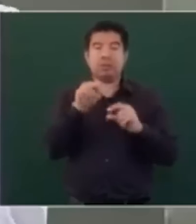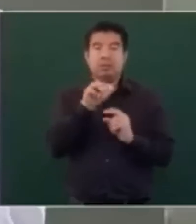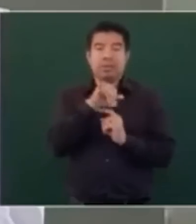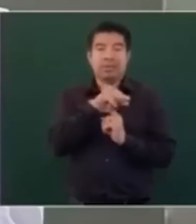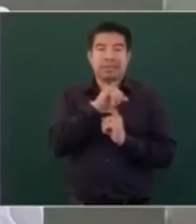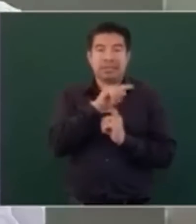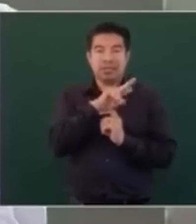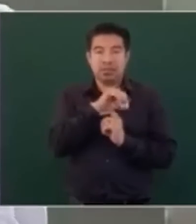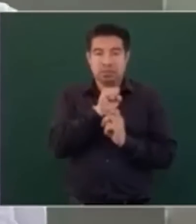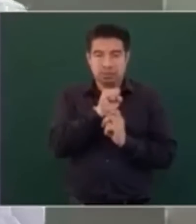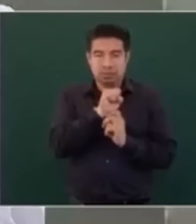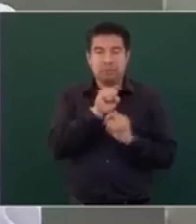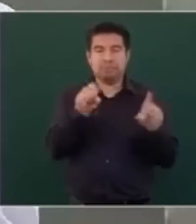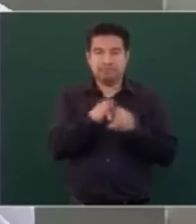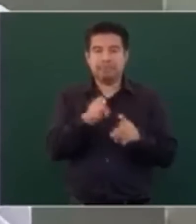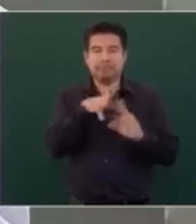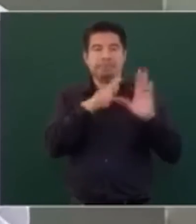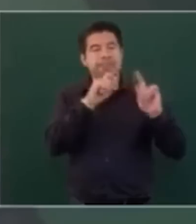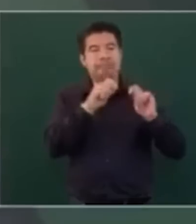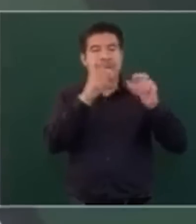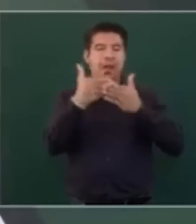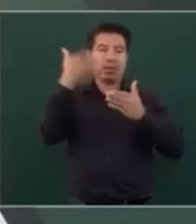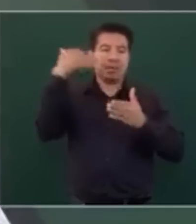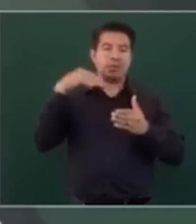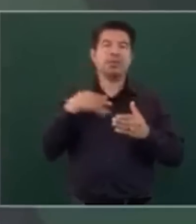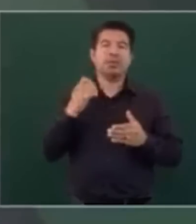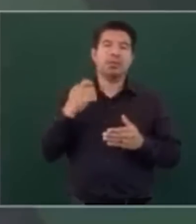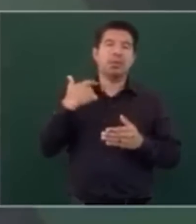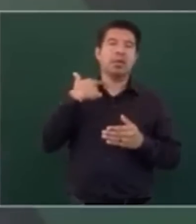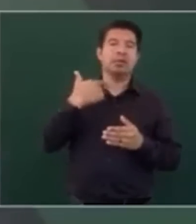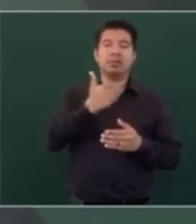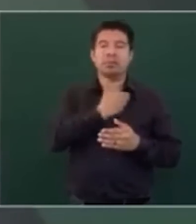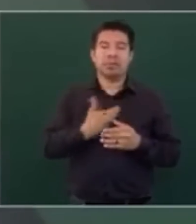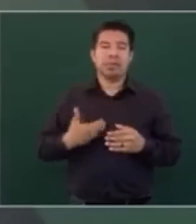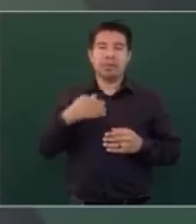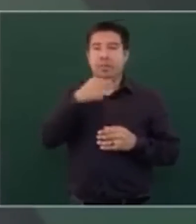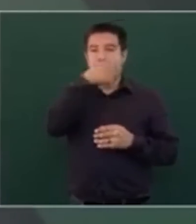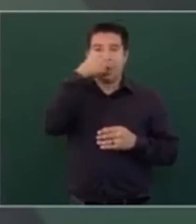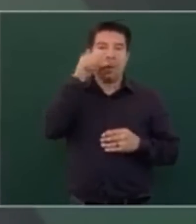como se hizo en la época del presidente Juárez,